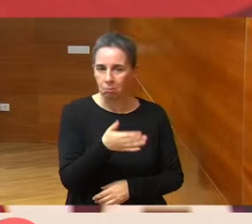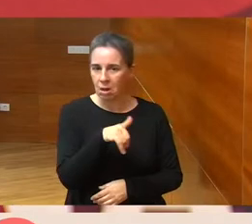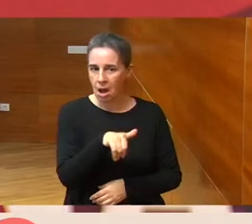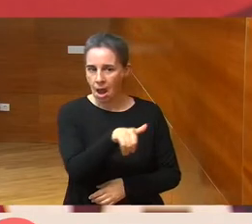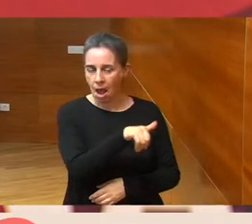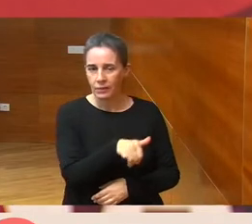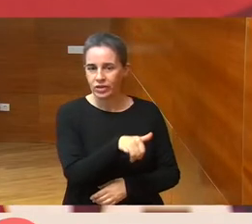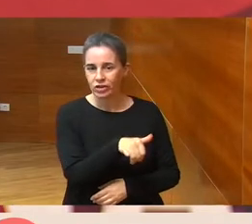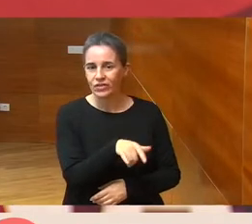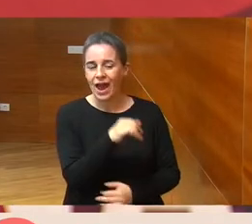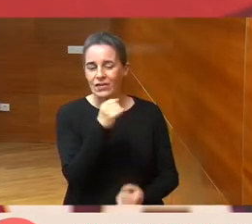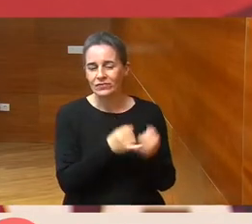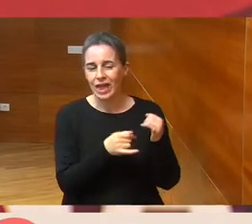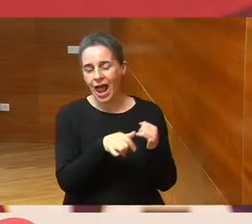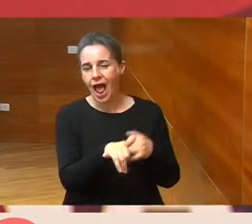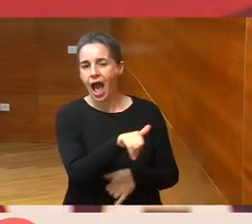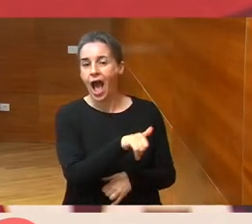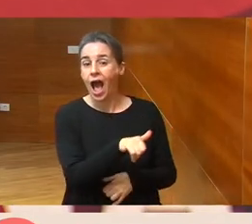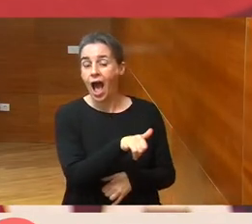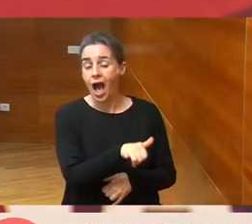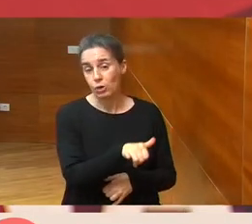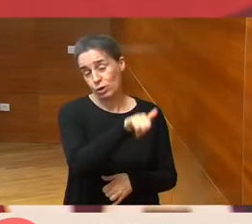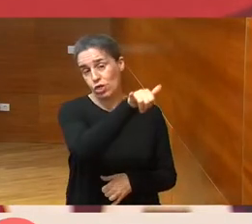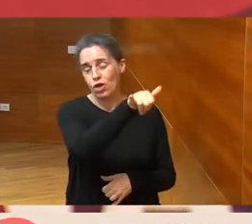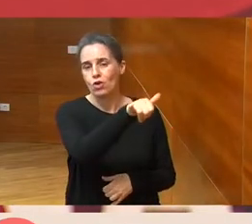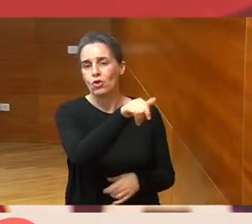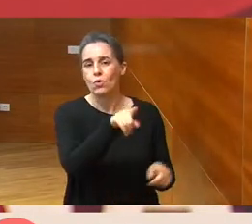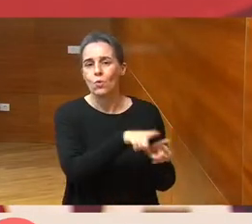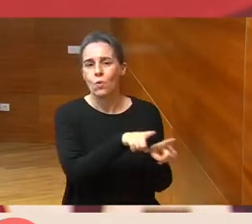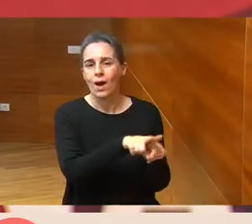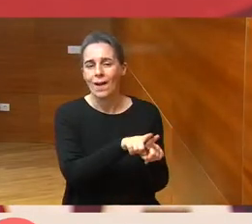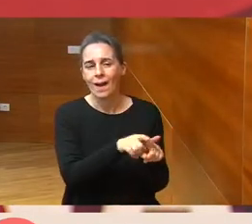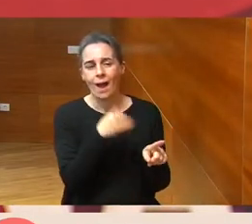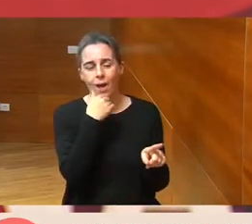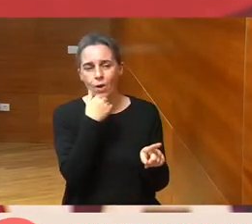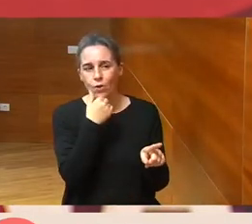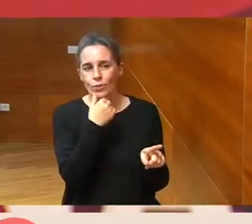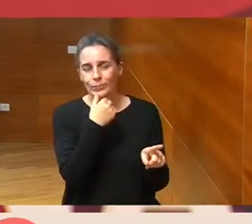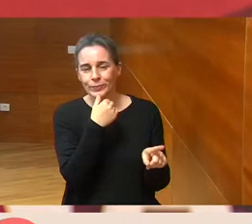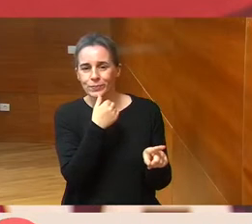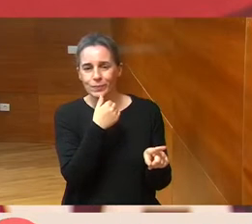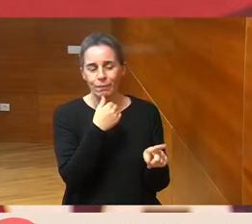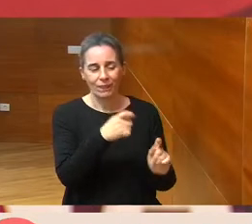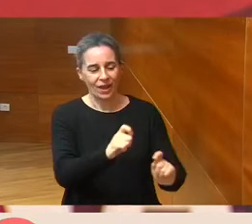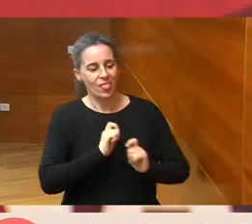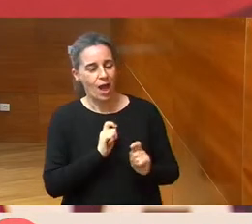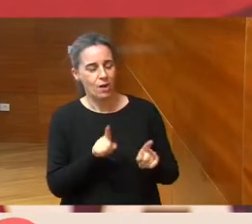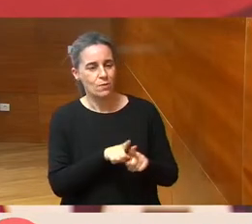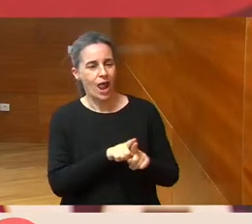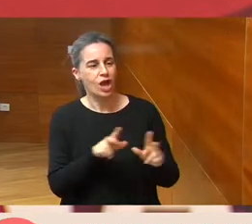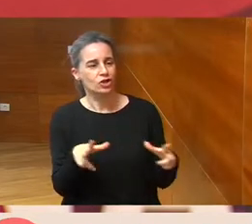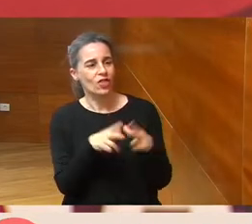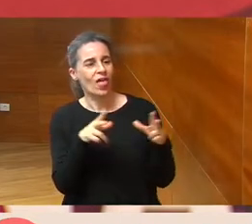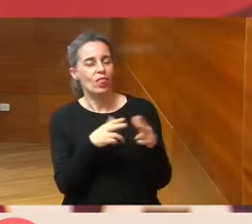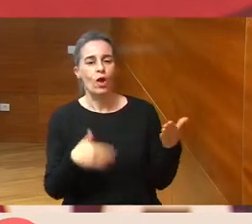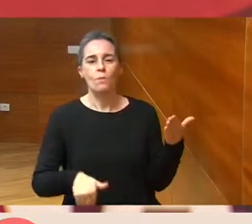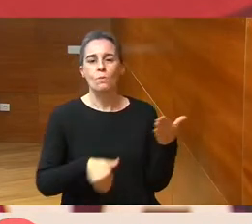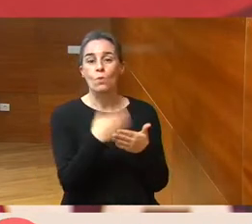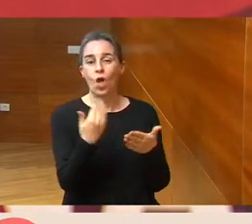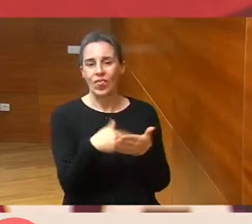como un elemento muy útil de para de la sensación de modernización de sociedades